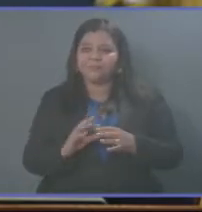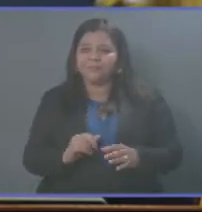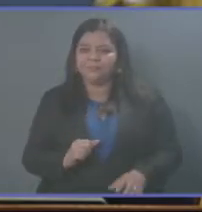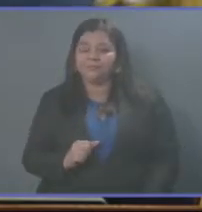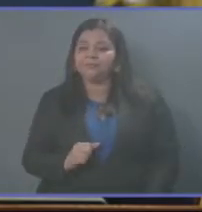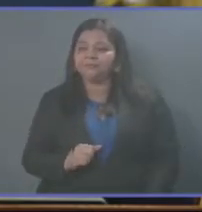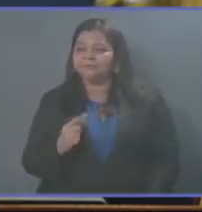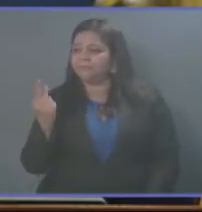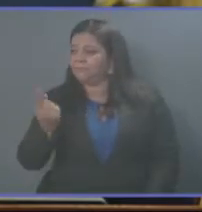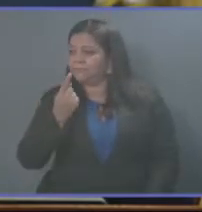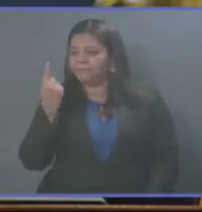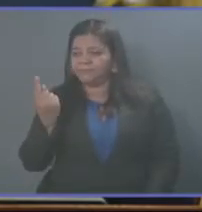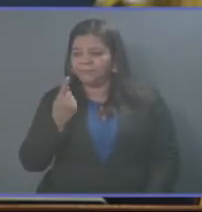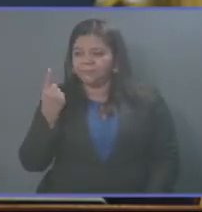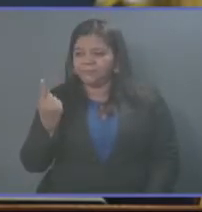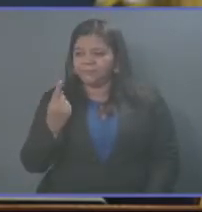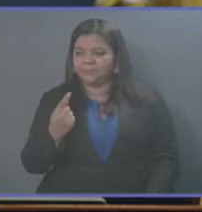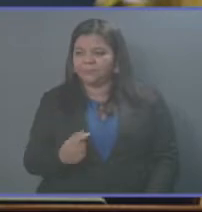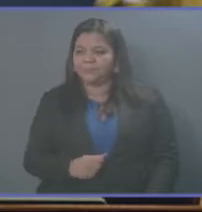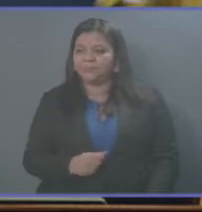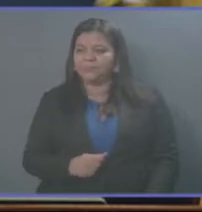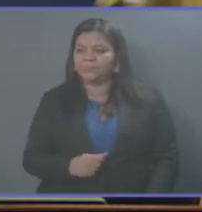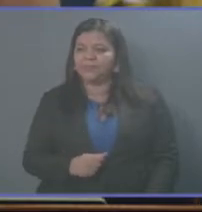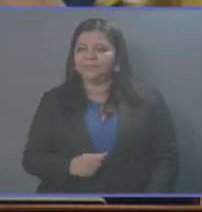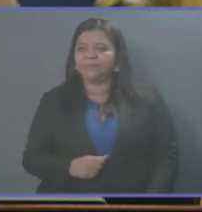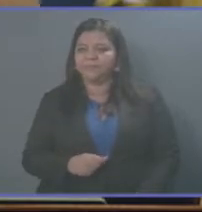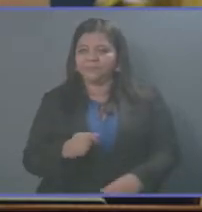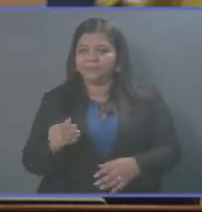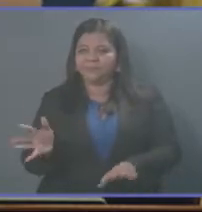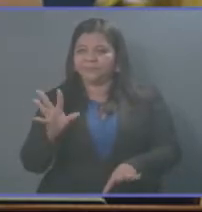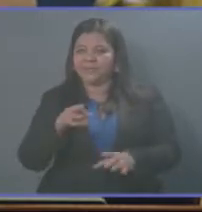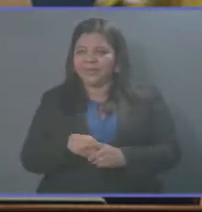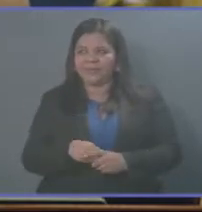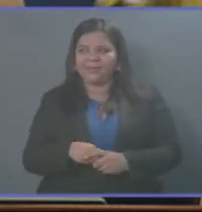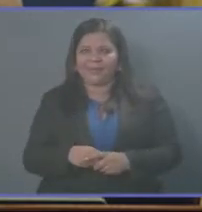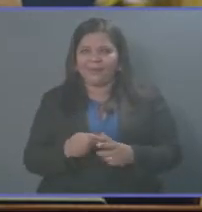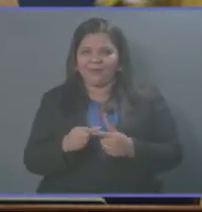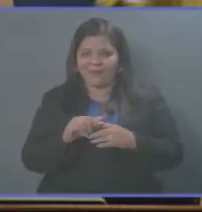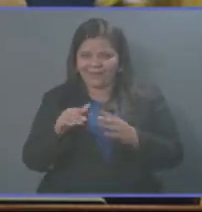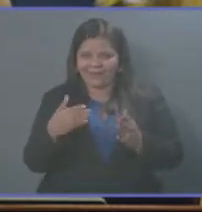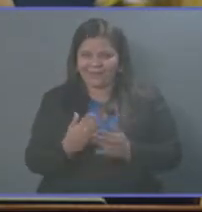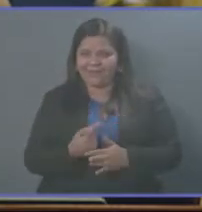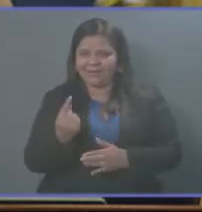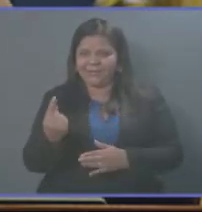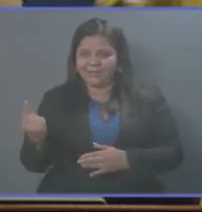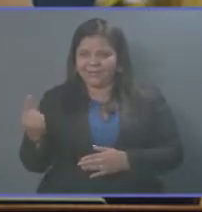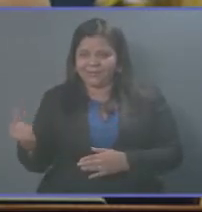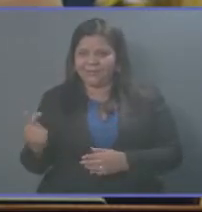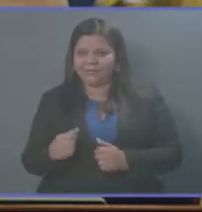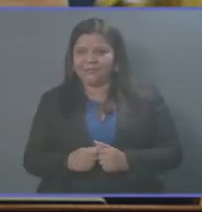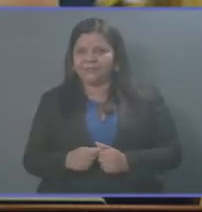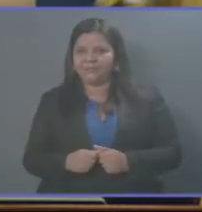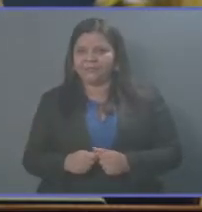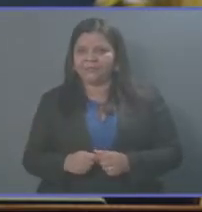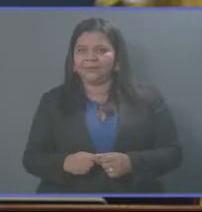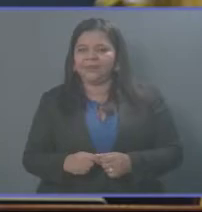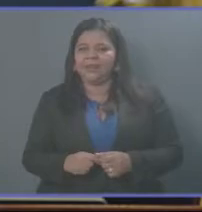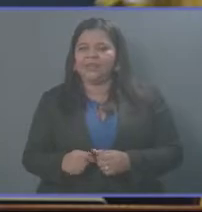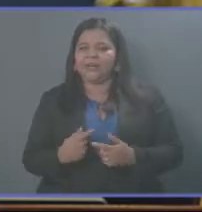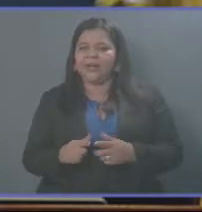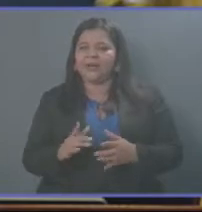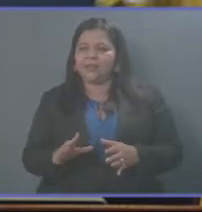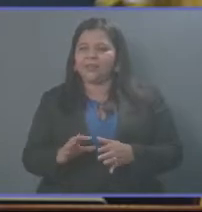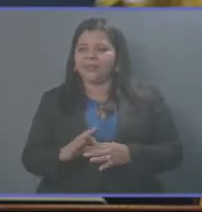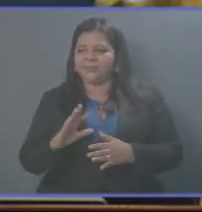No solamente involucra a un agente, sino que a una multiplicidad